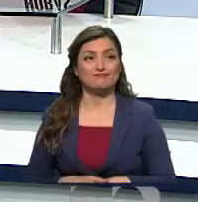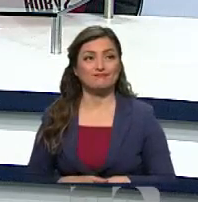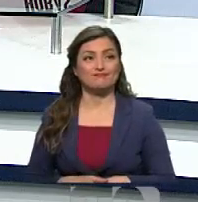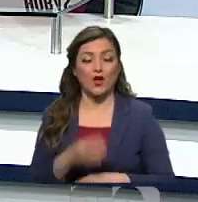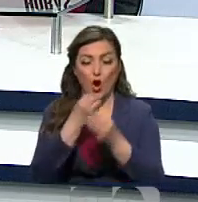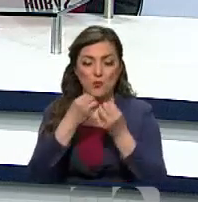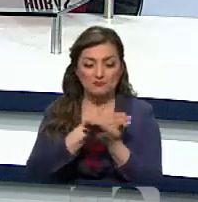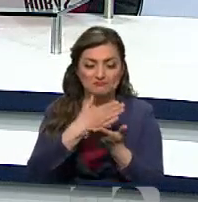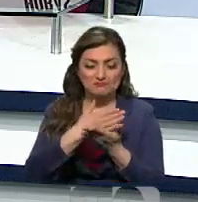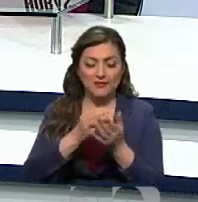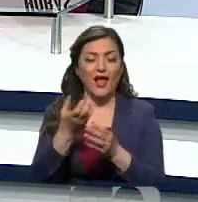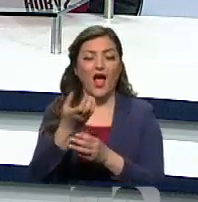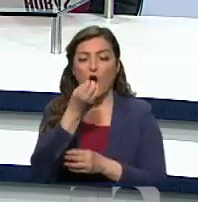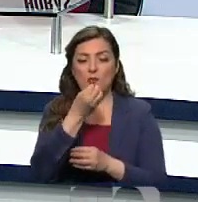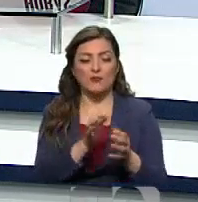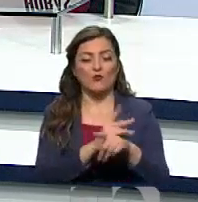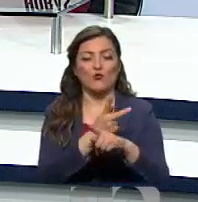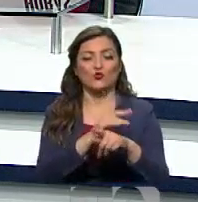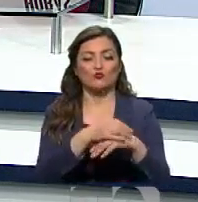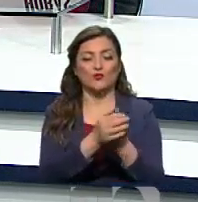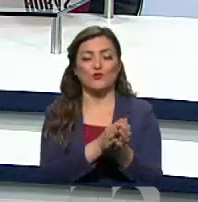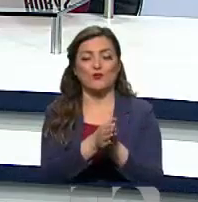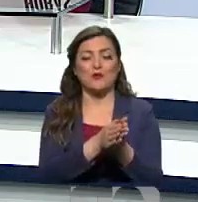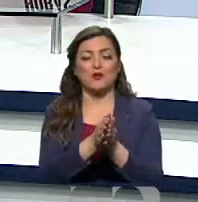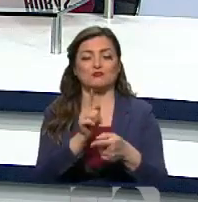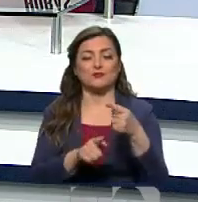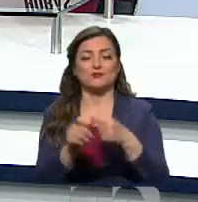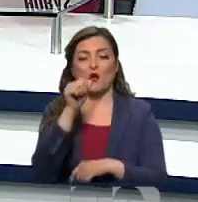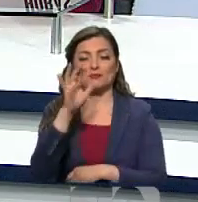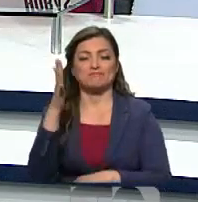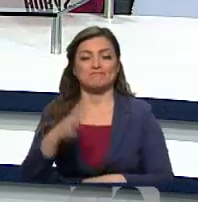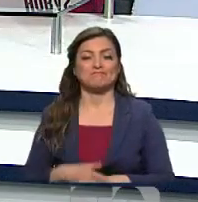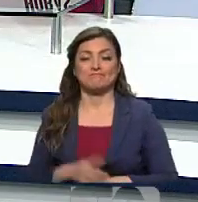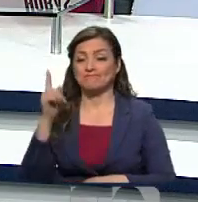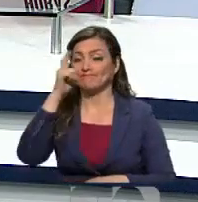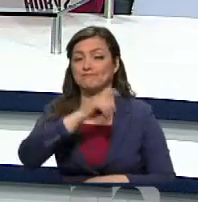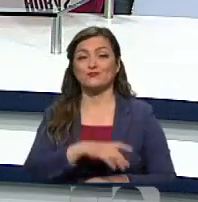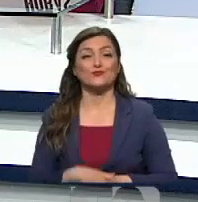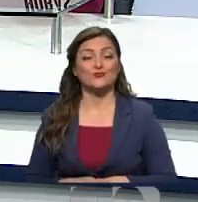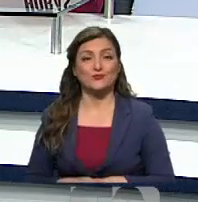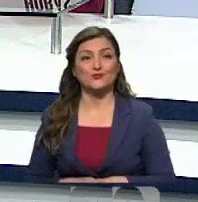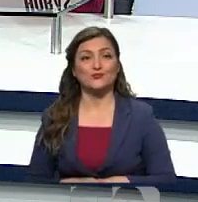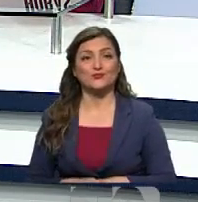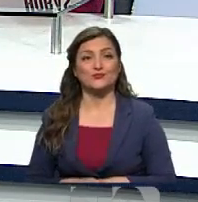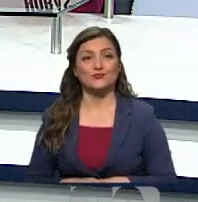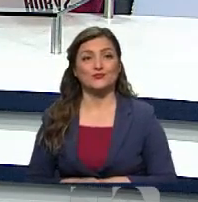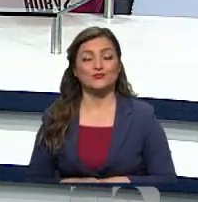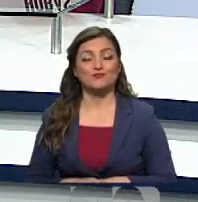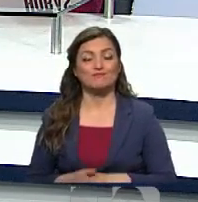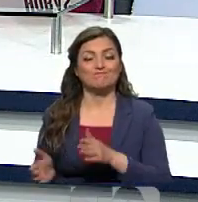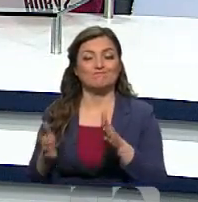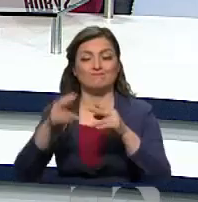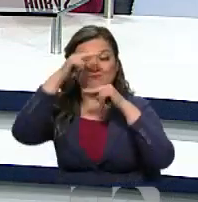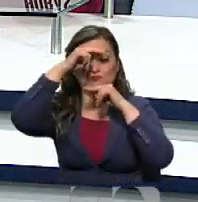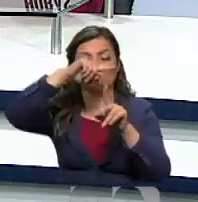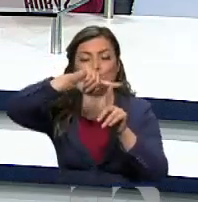los alimentos y tampoco lo pueden hacer porque no tienen agua potable. Difícil situación que están atravesando los habitantes de este punto del país. Vamos ahora con